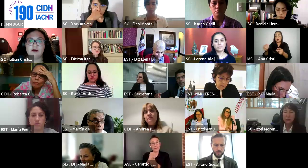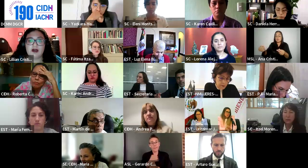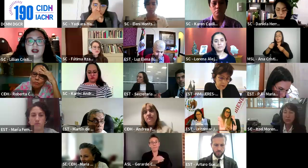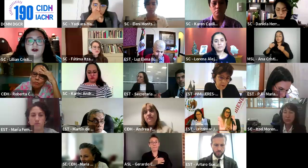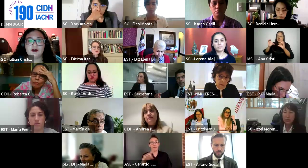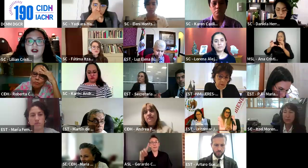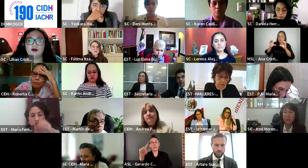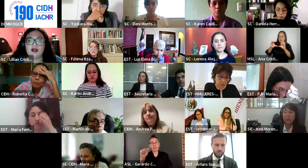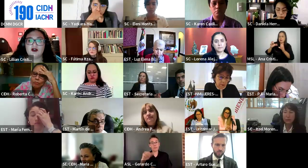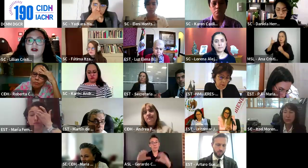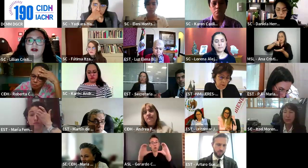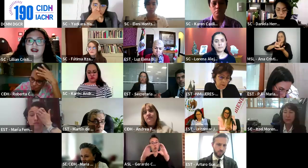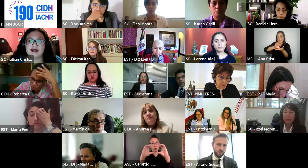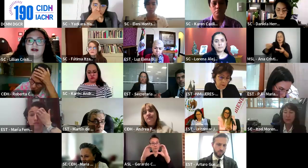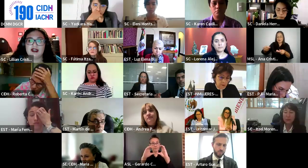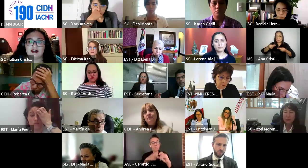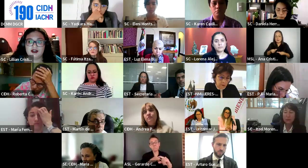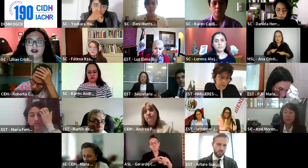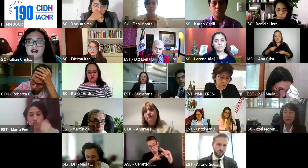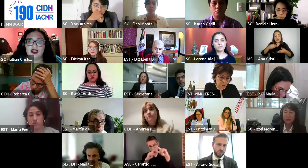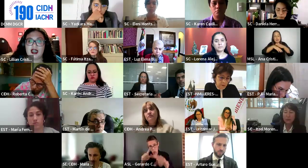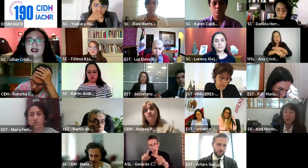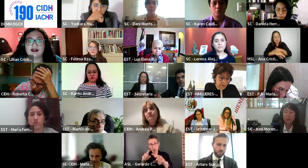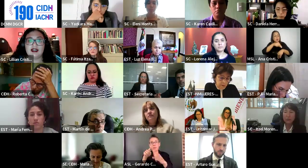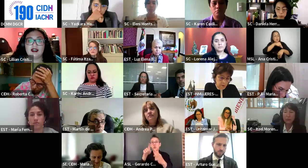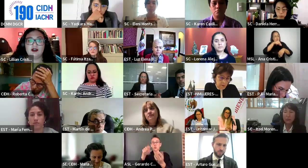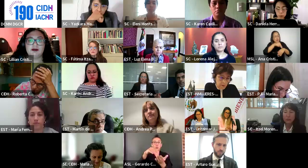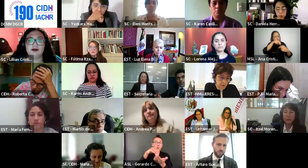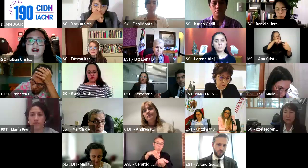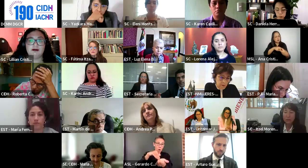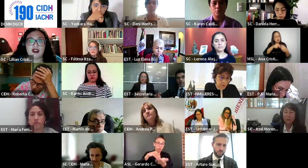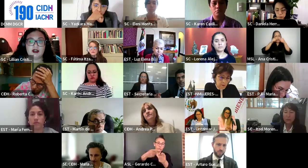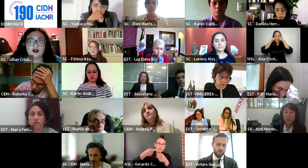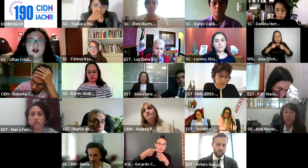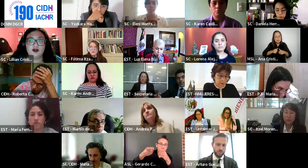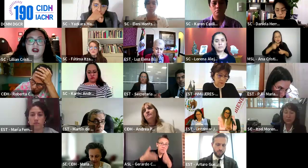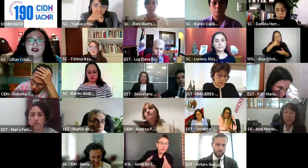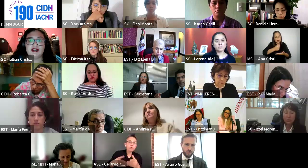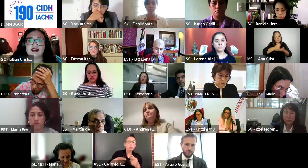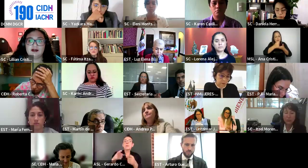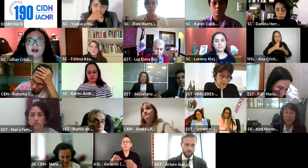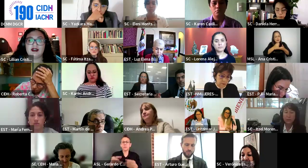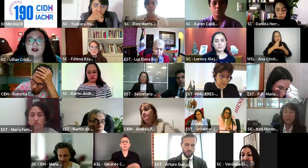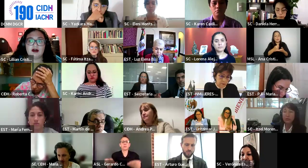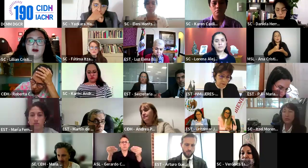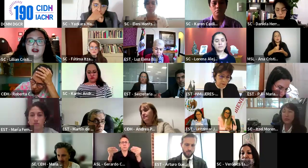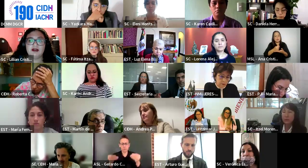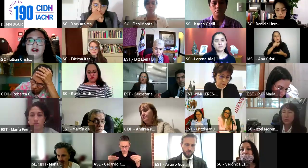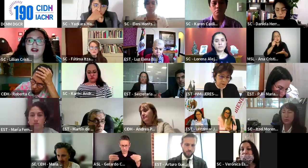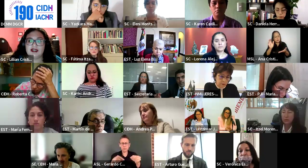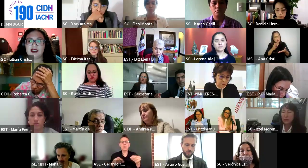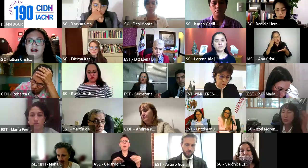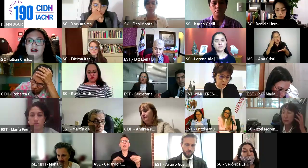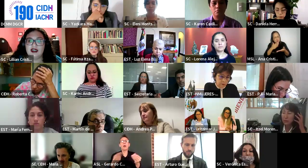discapacidad, pasé a consulta con un médico especialista en rehabilitación. Al estar dando mi expediente médico, no pude evitar sentirme de nueva